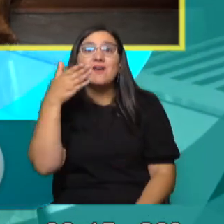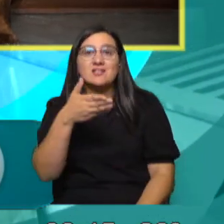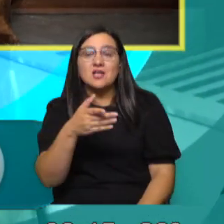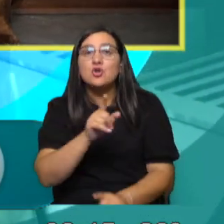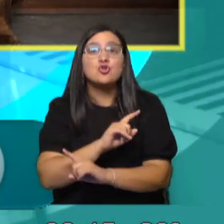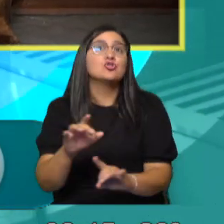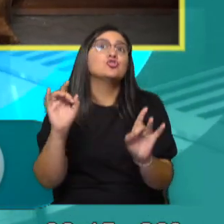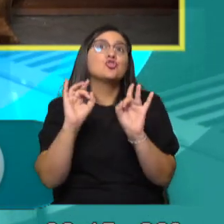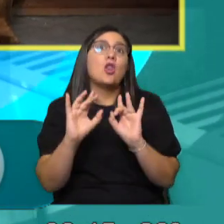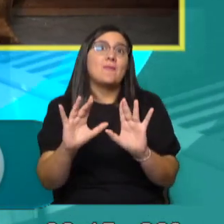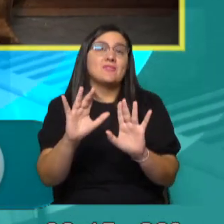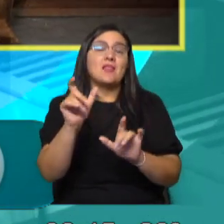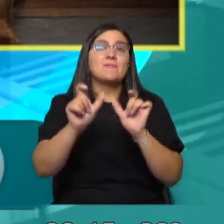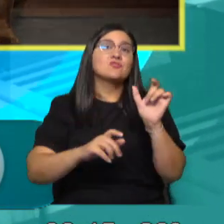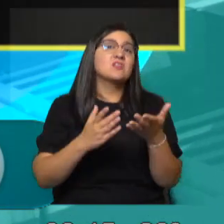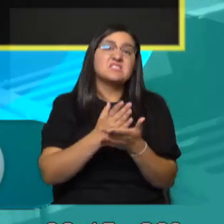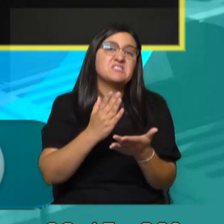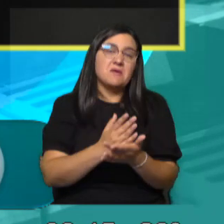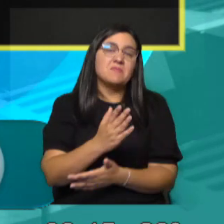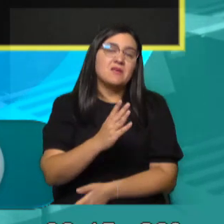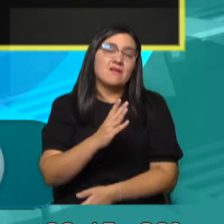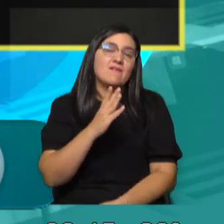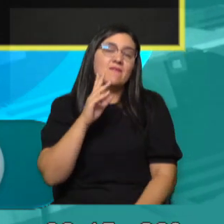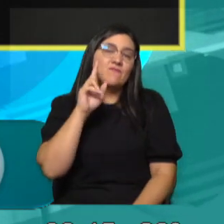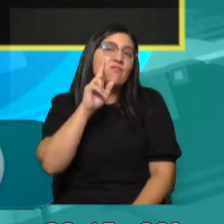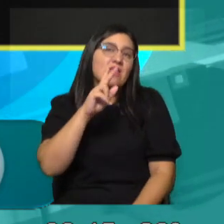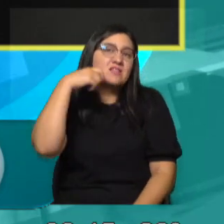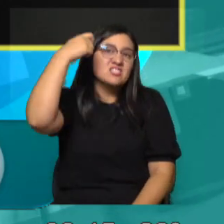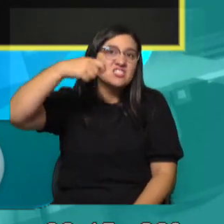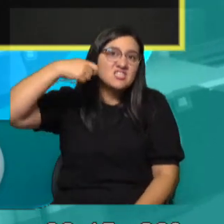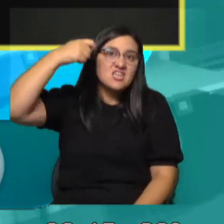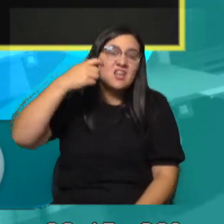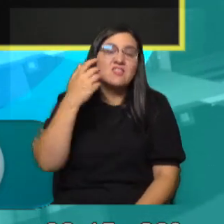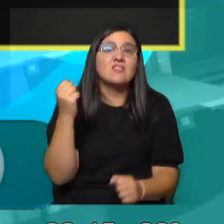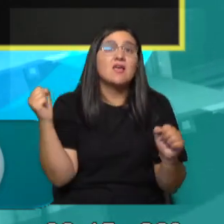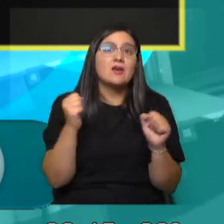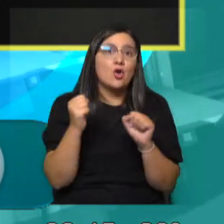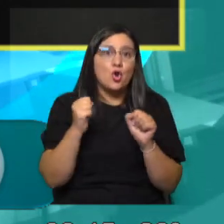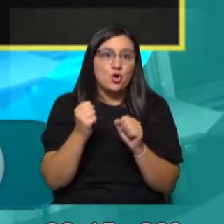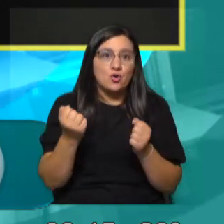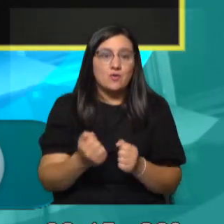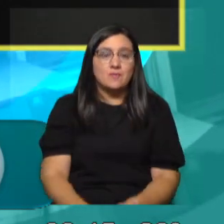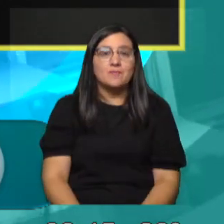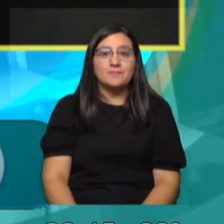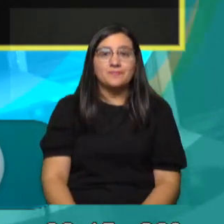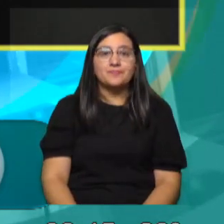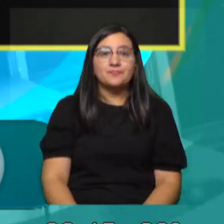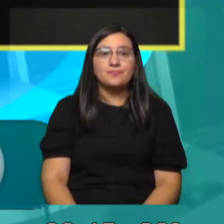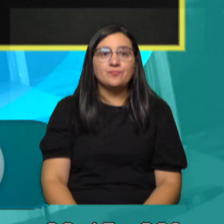gente que es. Que le gusta. Porque, por cierto, es un fandom muy, muy grande acá en Argentina y en cualquier parte del